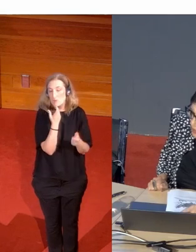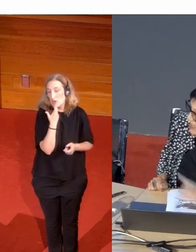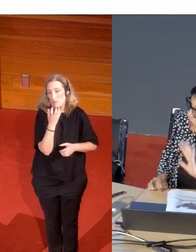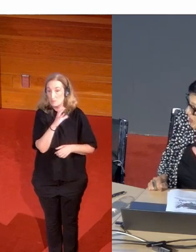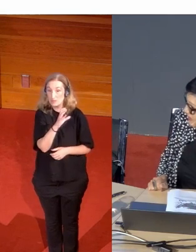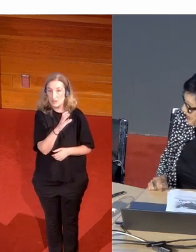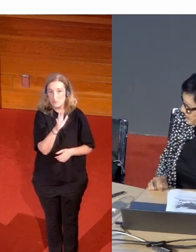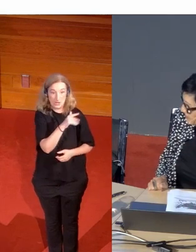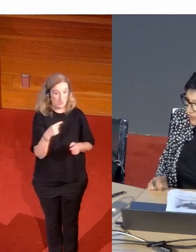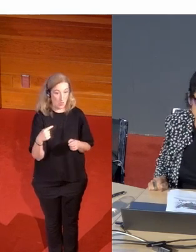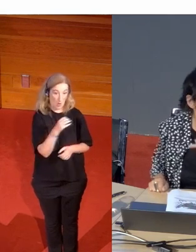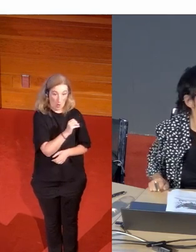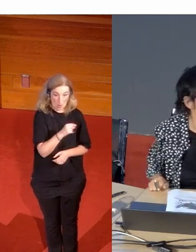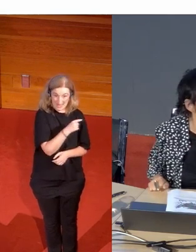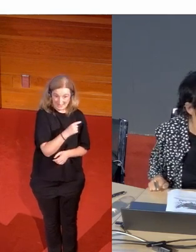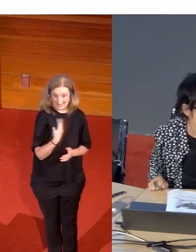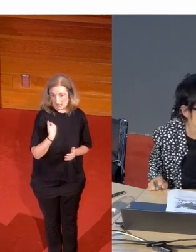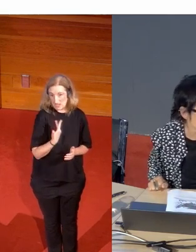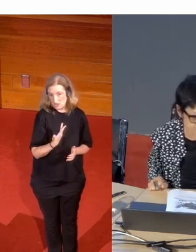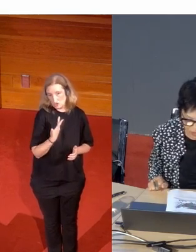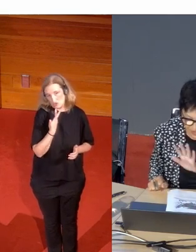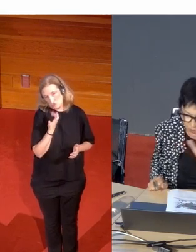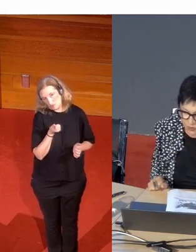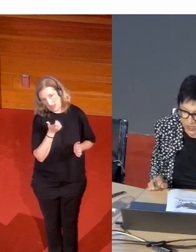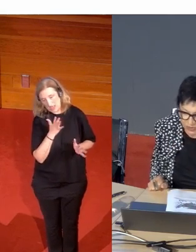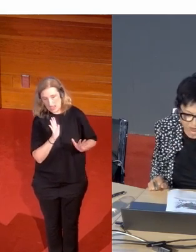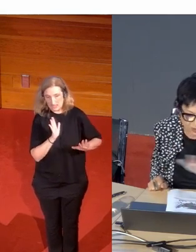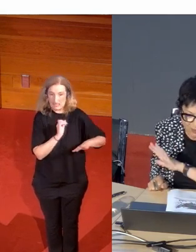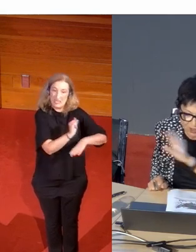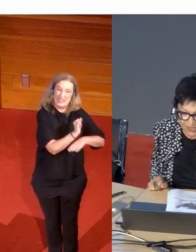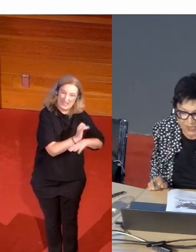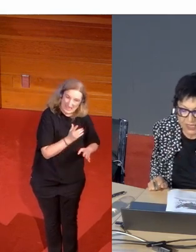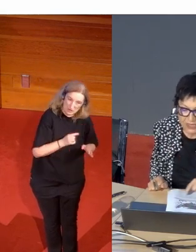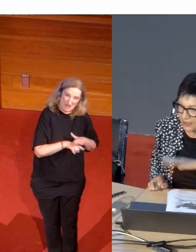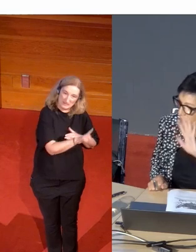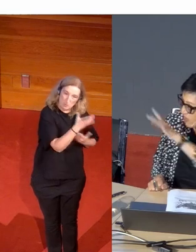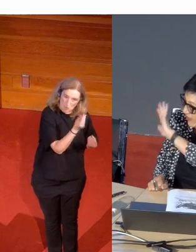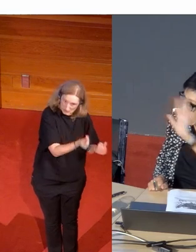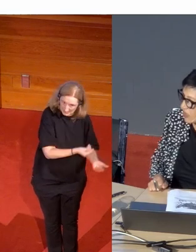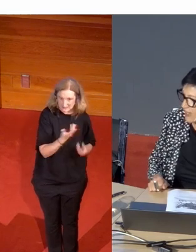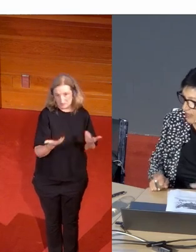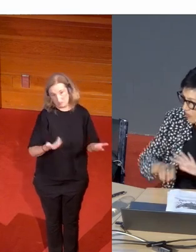California o sea lo que es la costa oeste son los más progres de los estados Unidos los más progress Estados Unidos es decir Costa oeste es